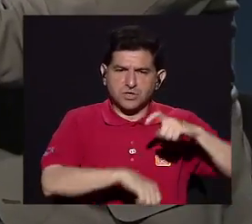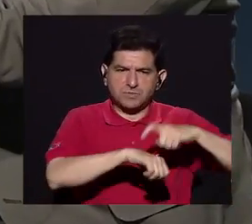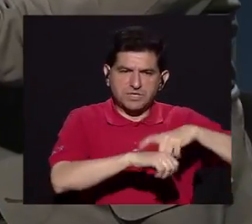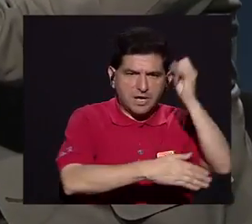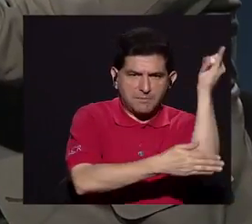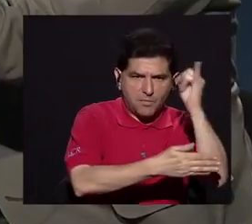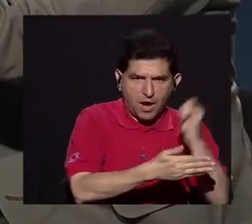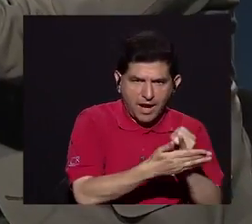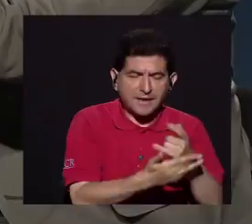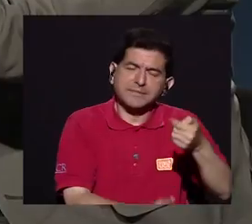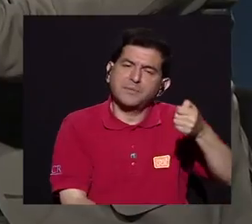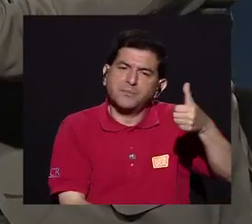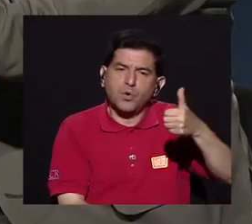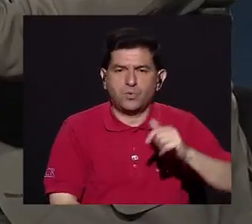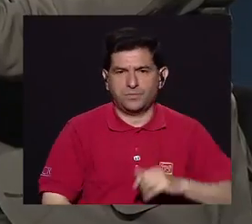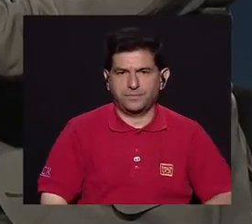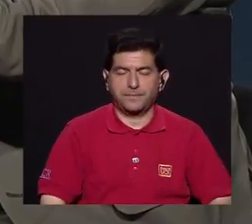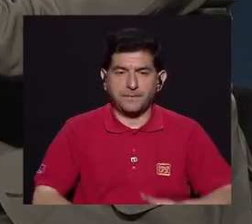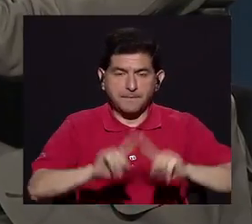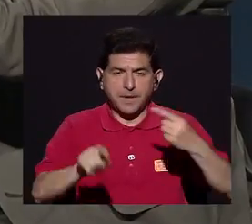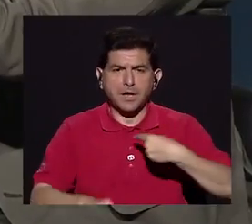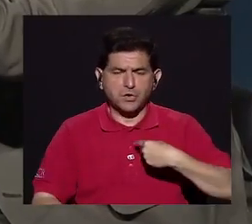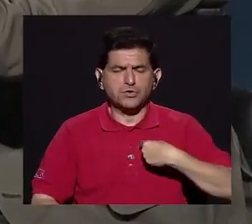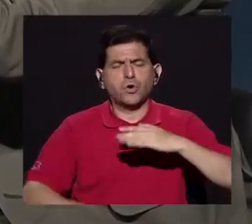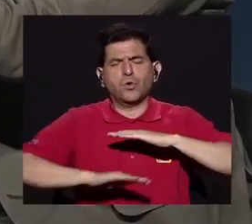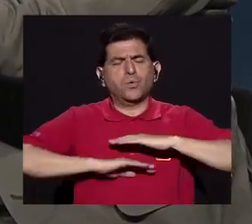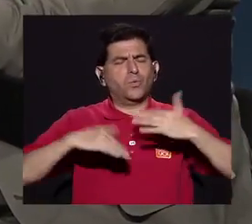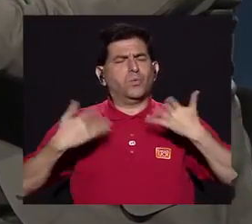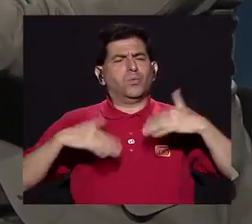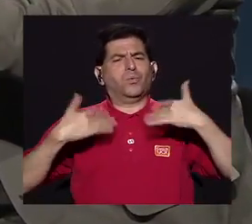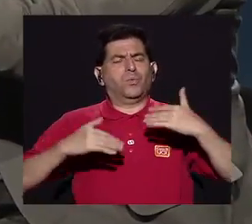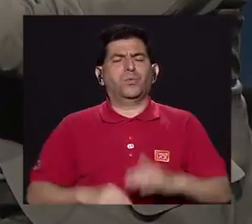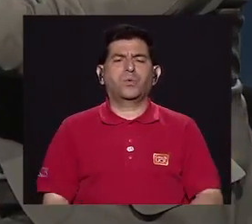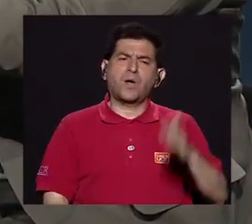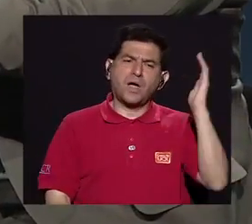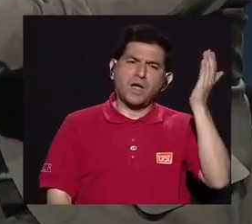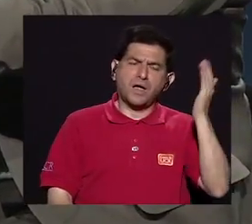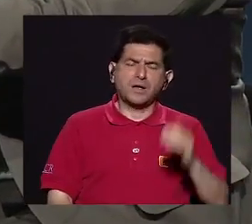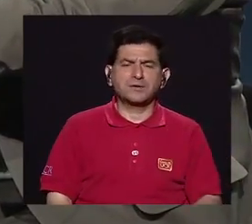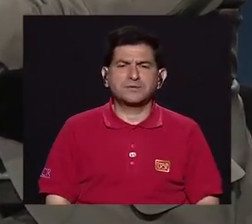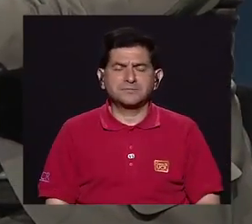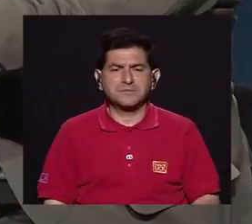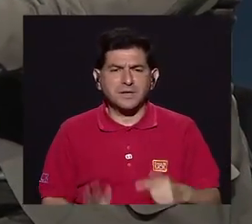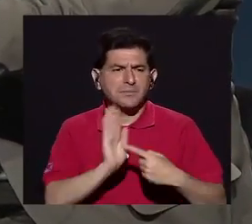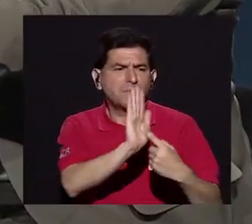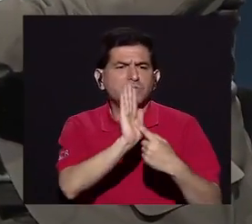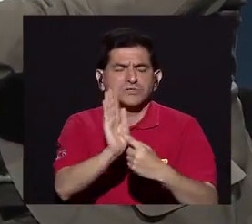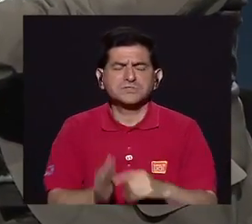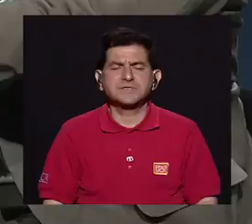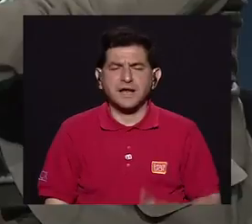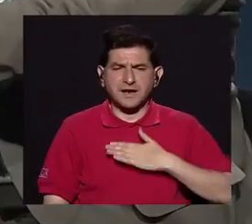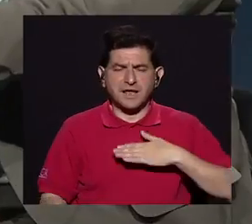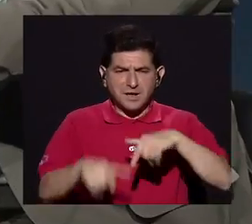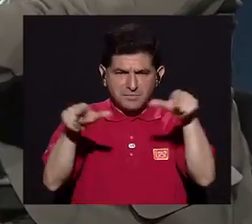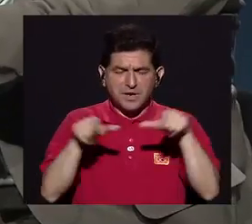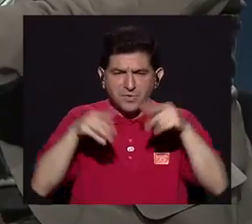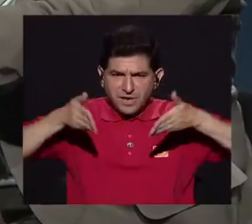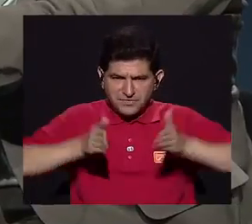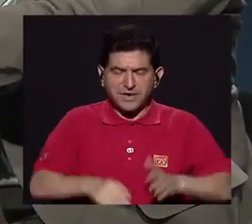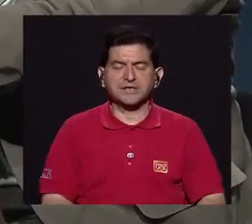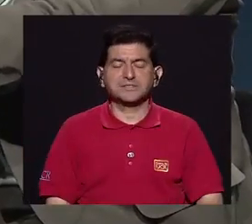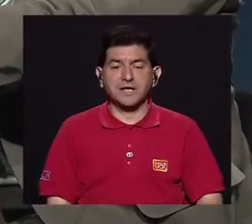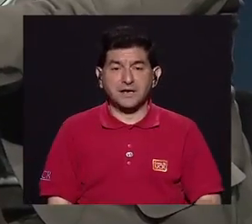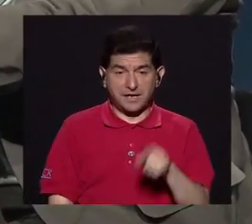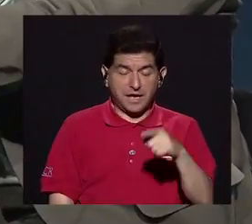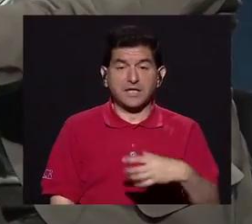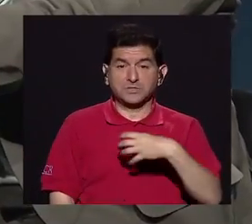al arte, que es muy poco, pero me ha dado grandes satisfacciones. Exposiciones en mi estado natal, el reconocimiento de ser patrimonio del Estado,